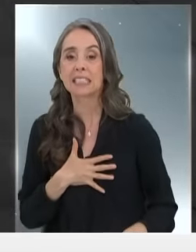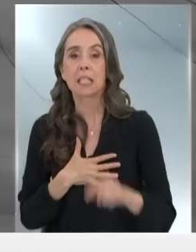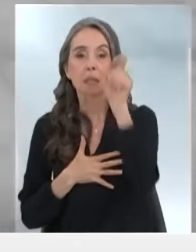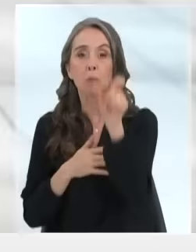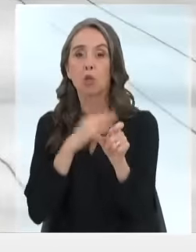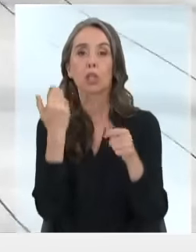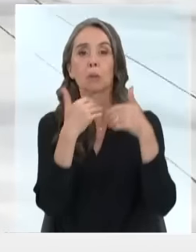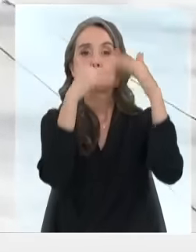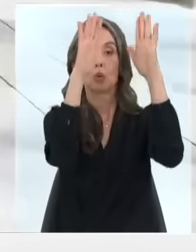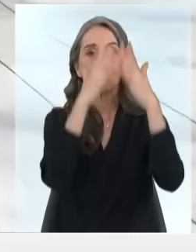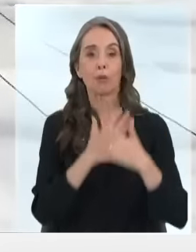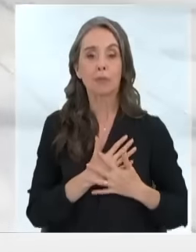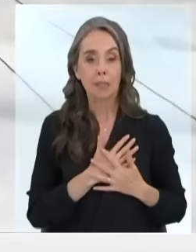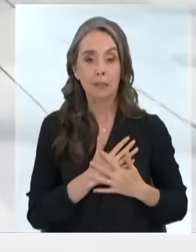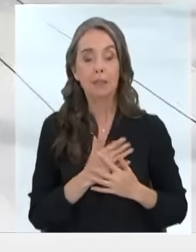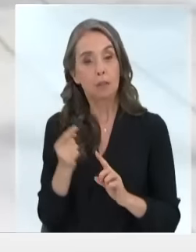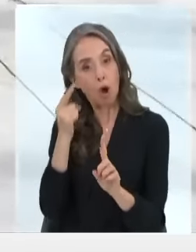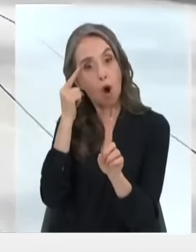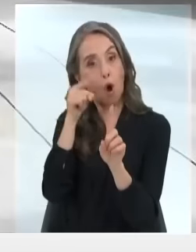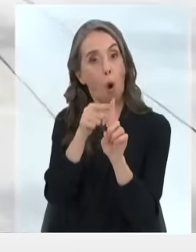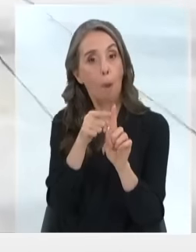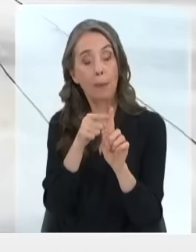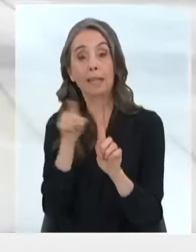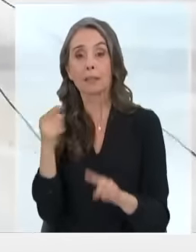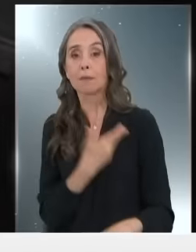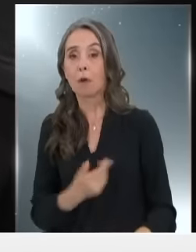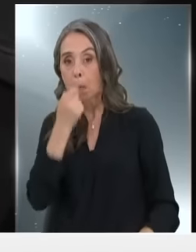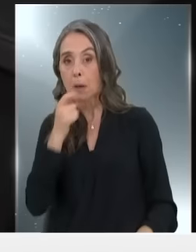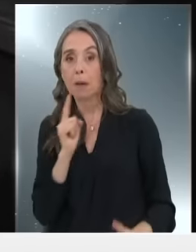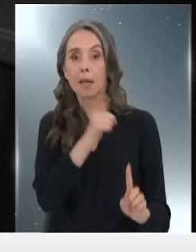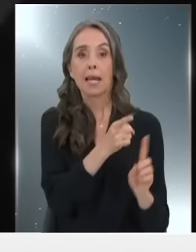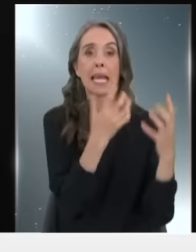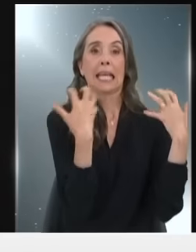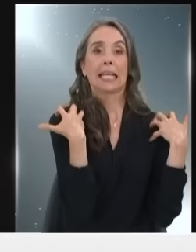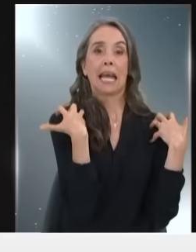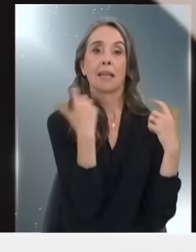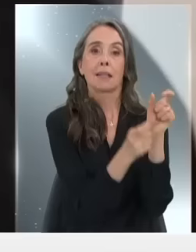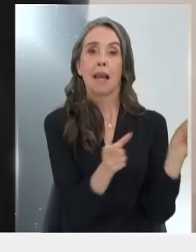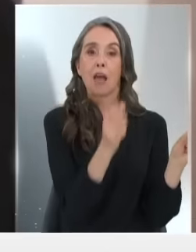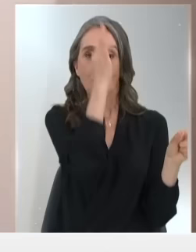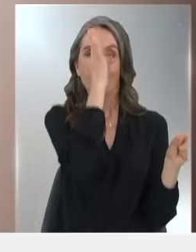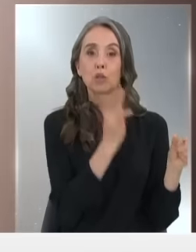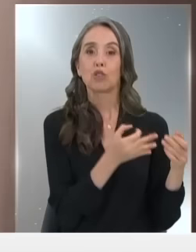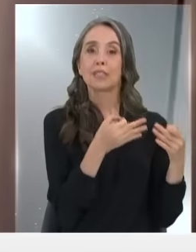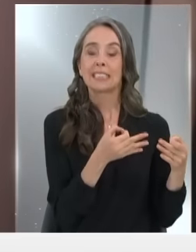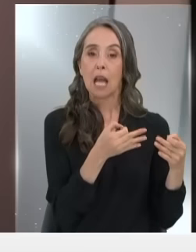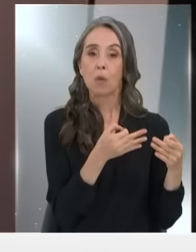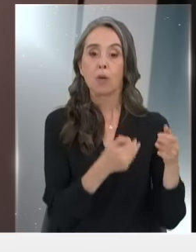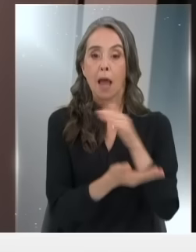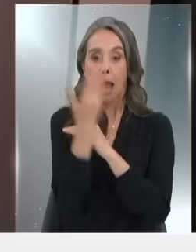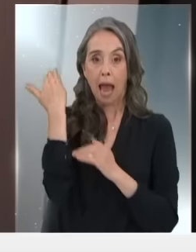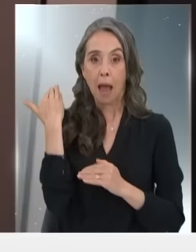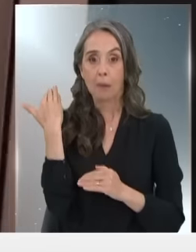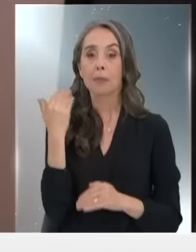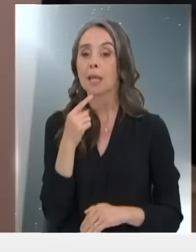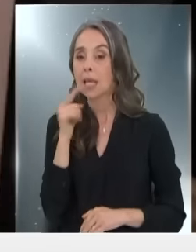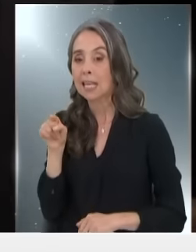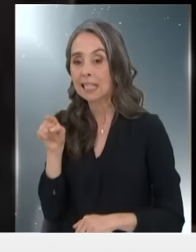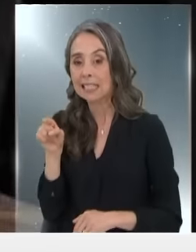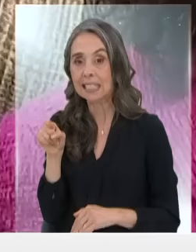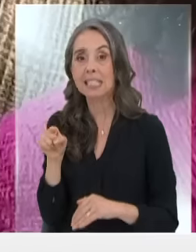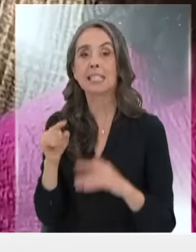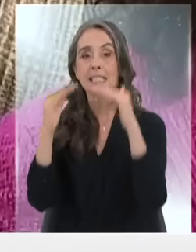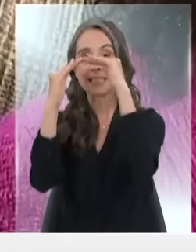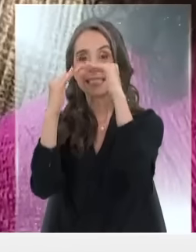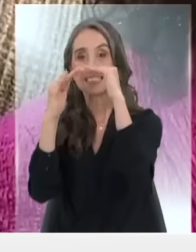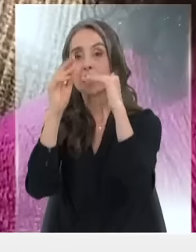querido. Una misión que sería encomendada a los encargados de seguridad en ese momento. Nos parece que ese tipo de